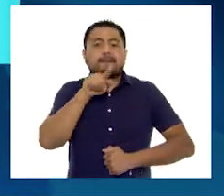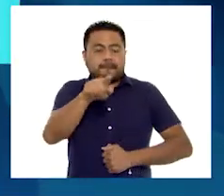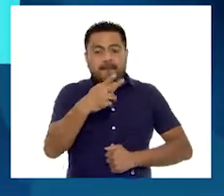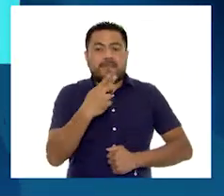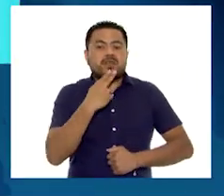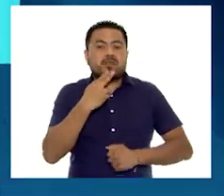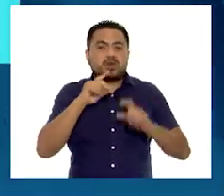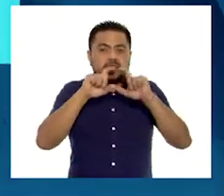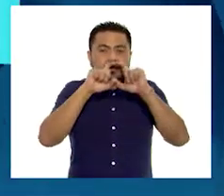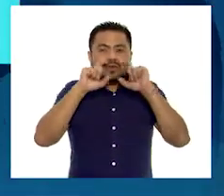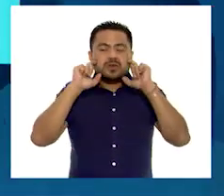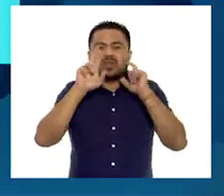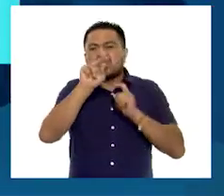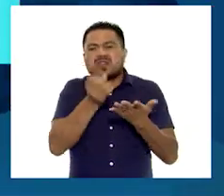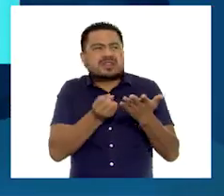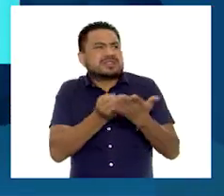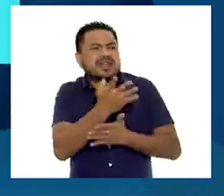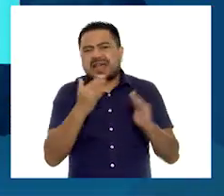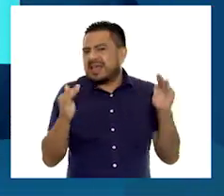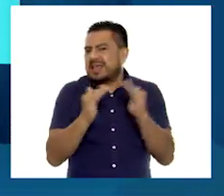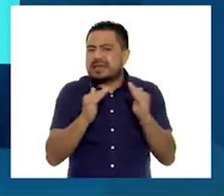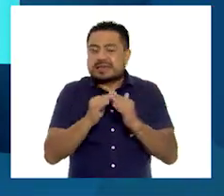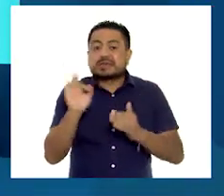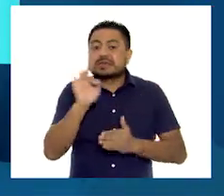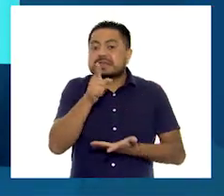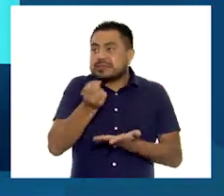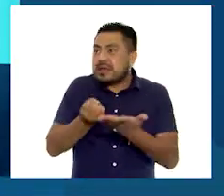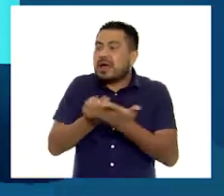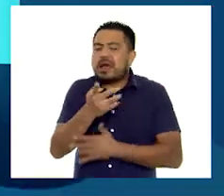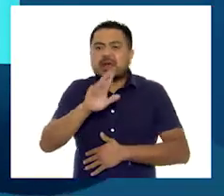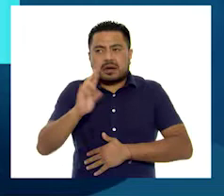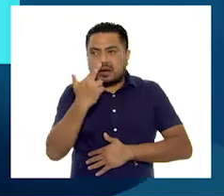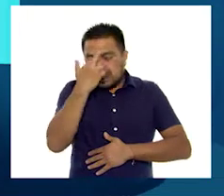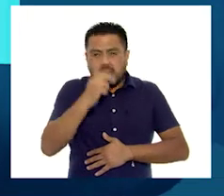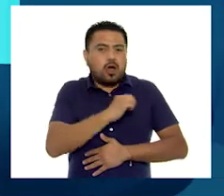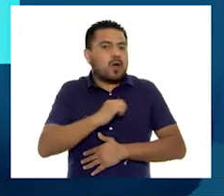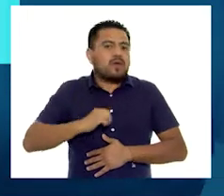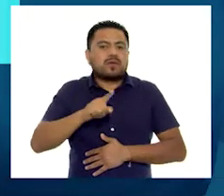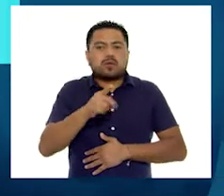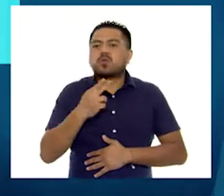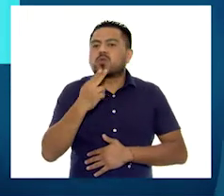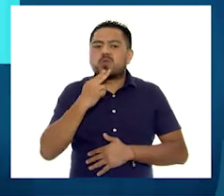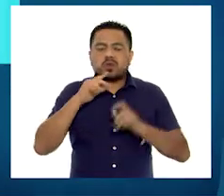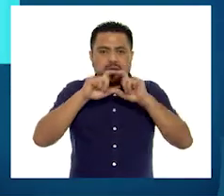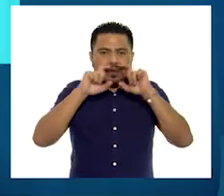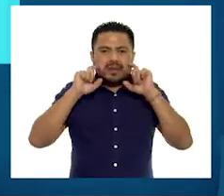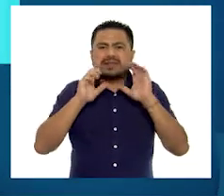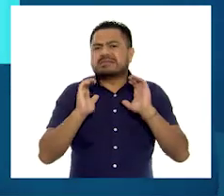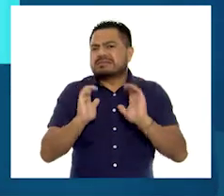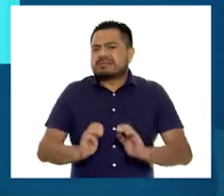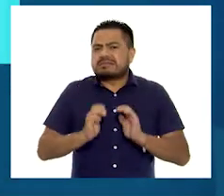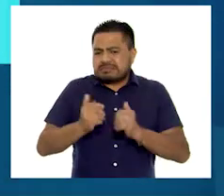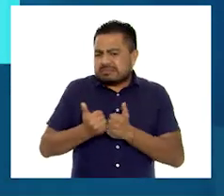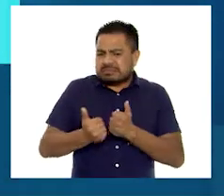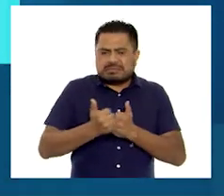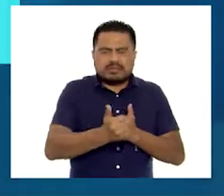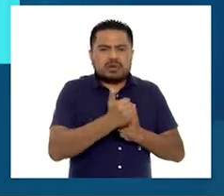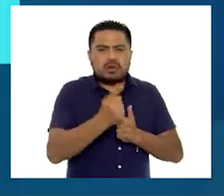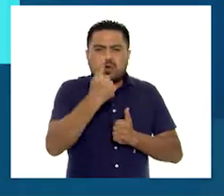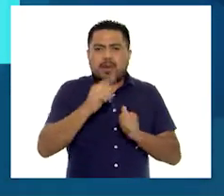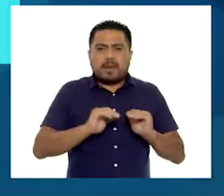Utiliza cubrebocas. No salgas de casa. Si tienes que hacerlo, recuerda que es obligatorio utilizarlo. Mantén una distancia mínima